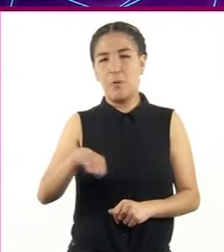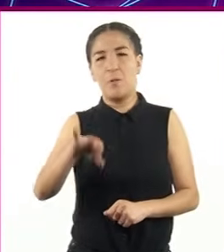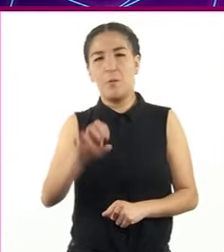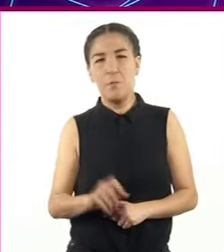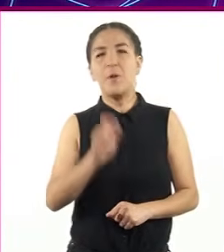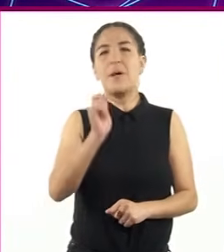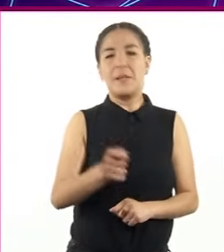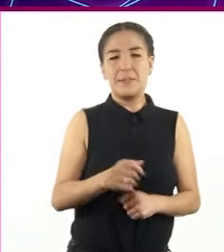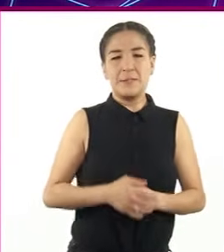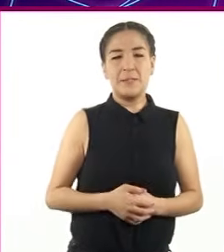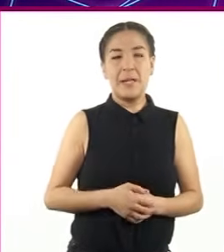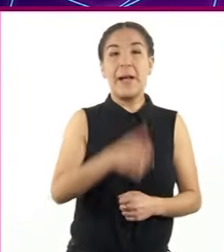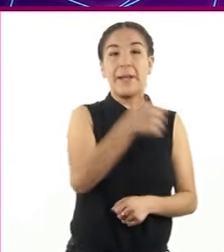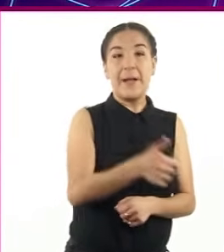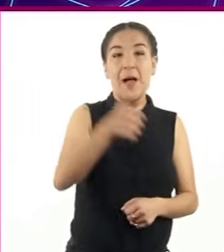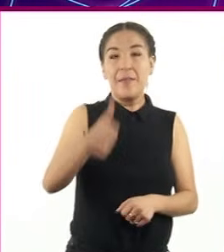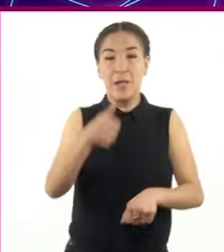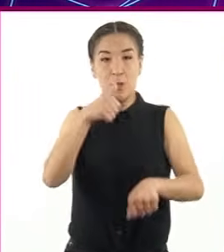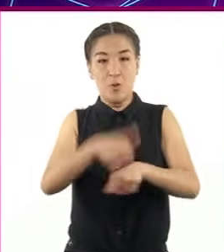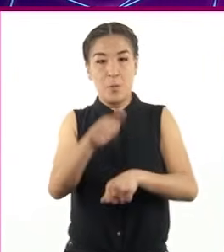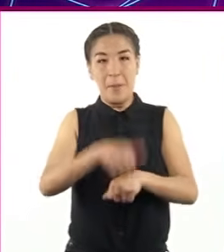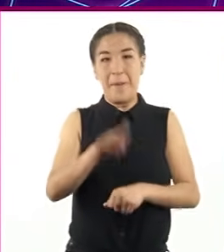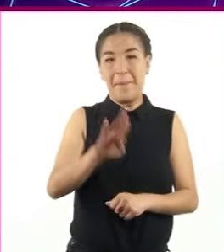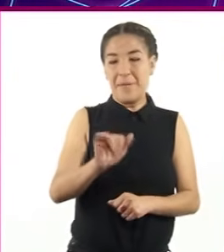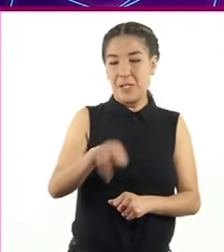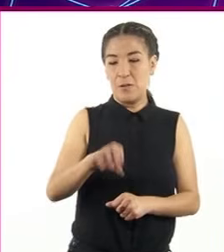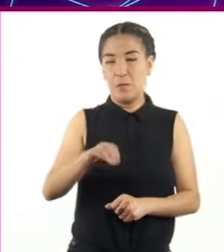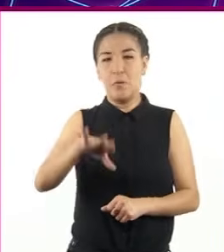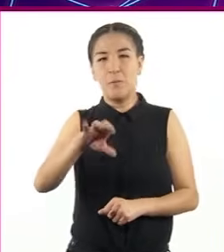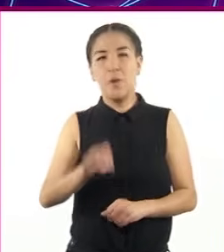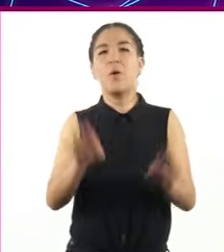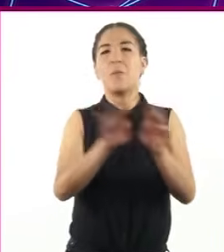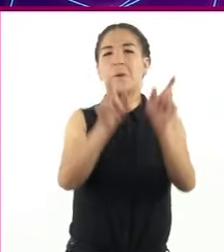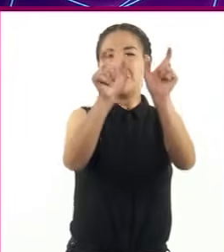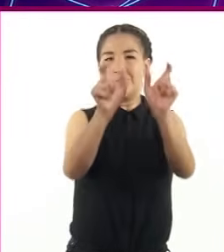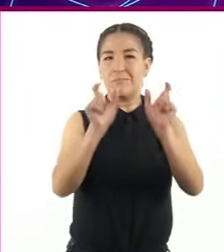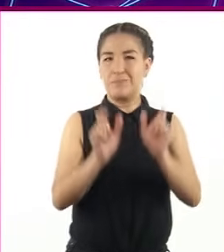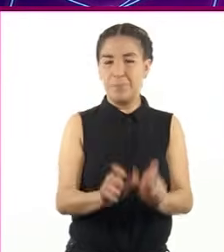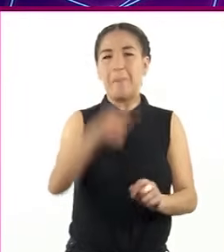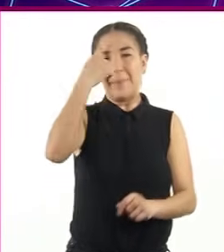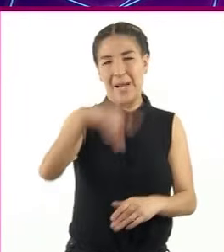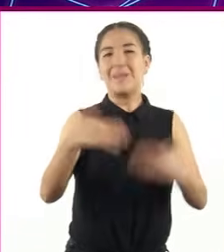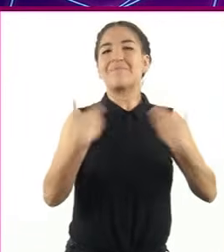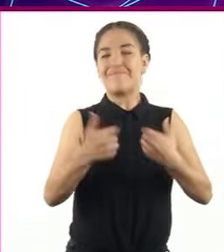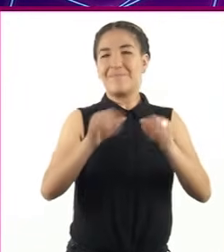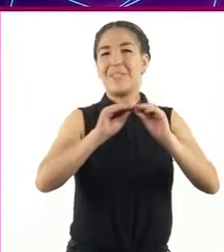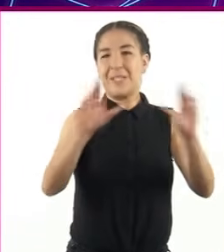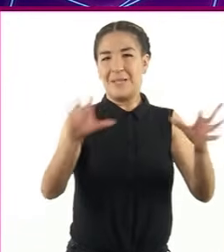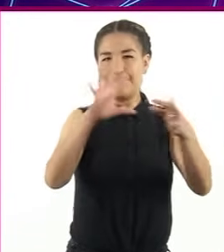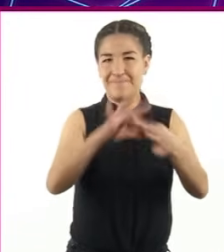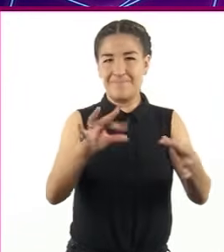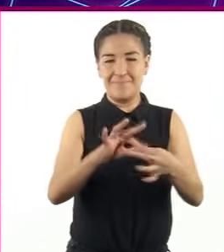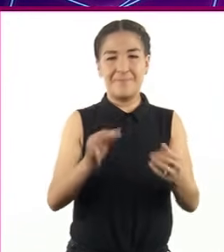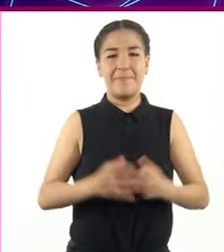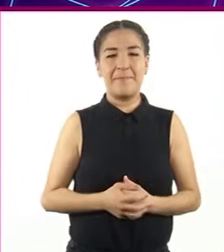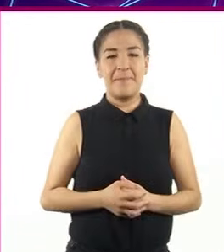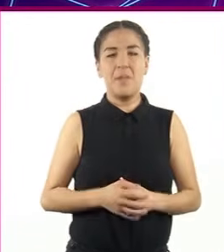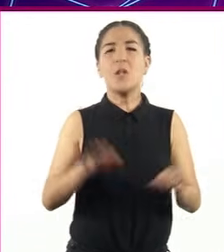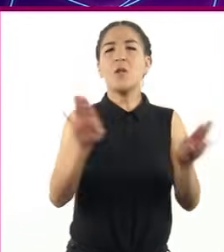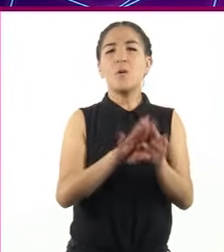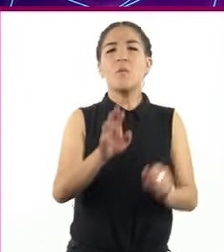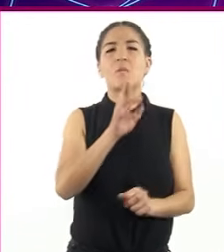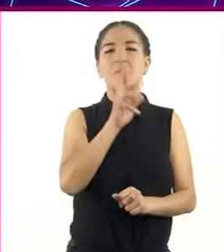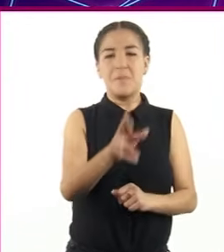multiplica el monomio por cada término del binomio. Se acomoda la expresión para que sea más clara la operación. Para